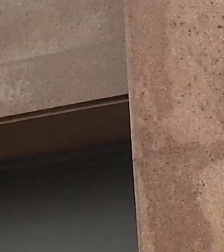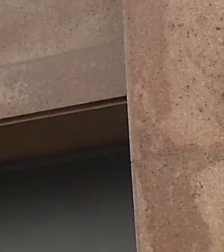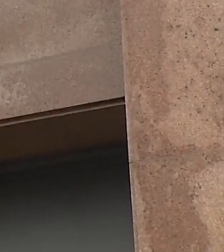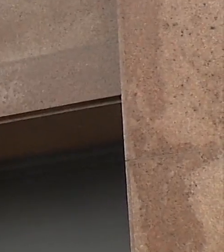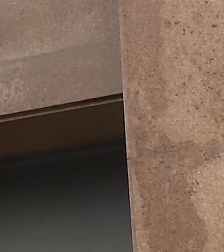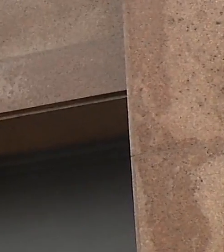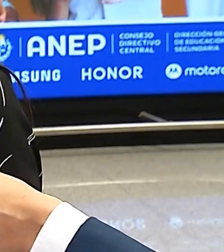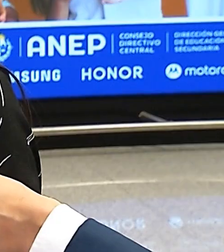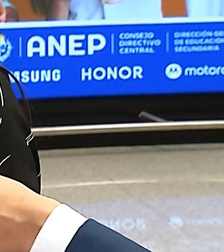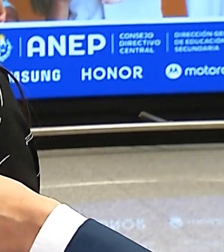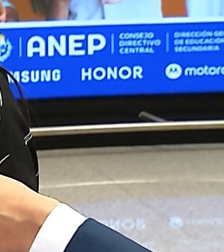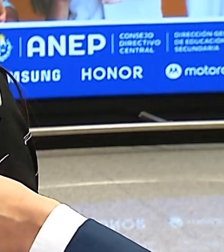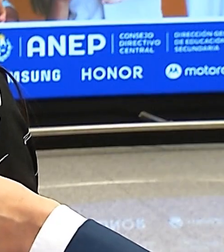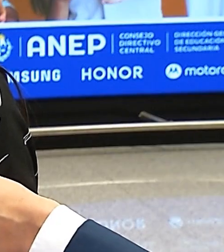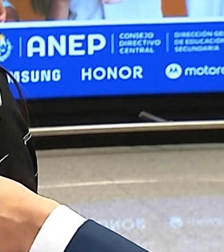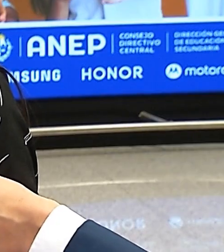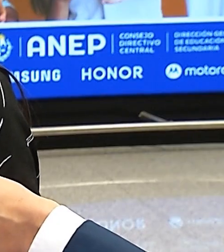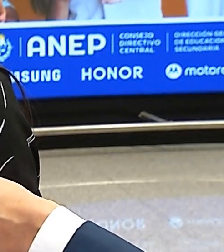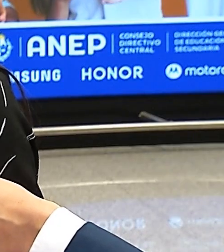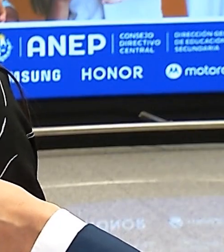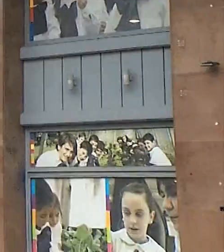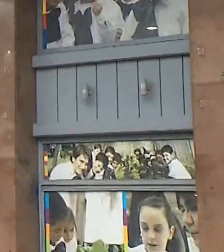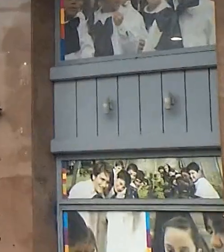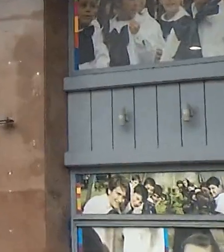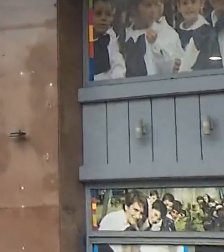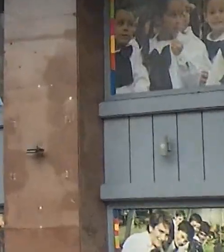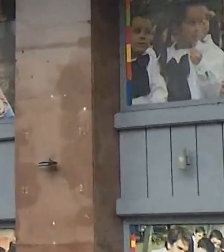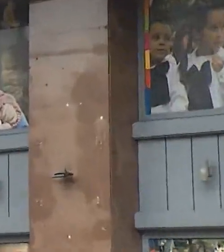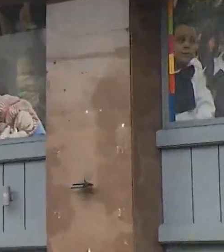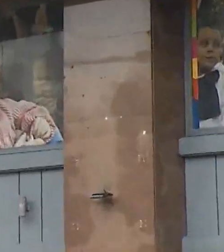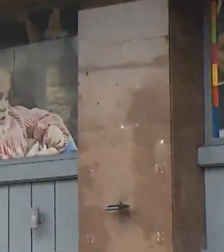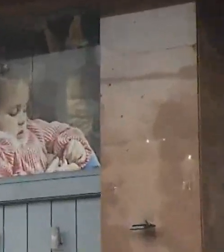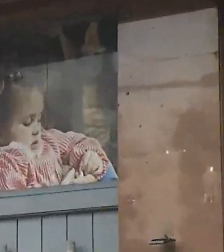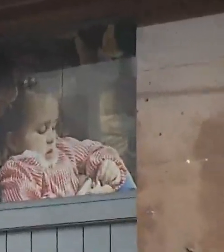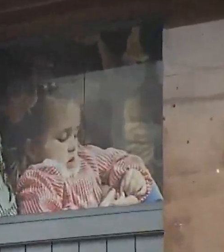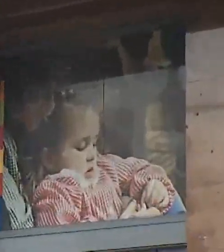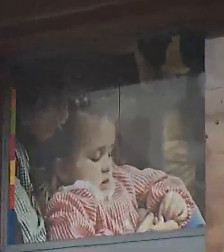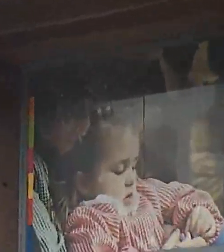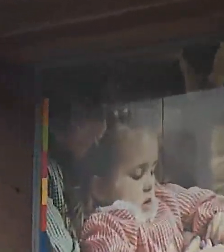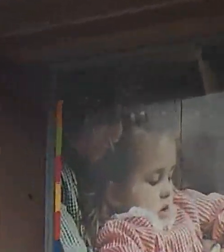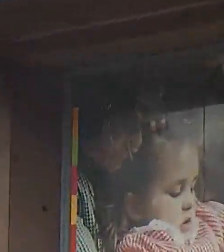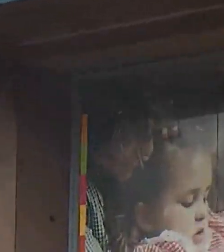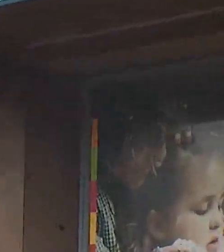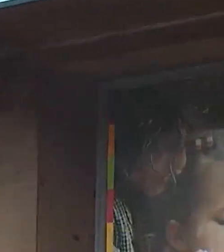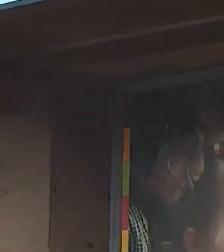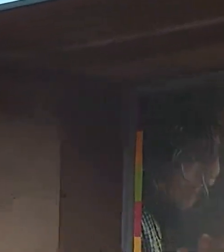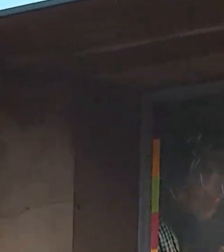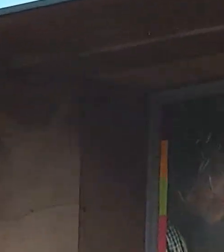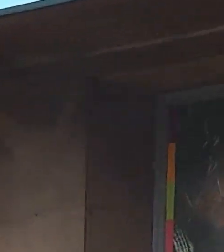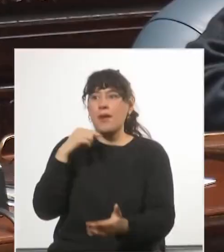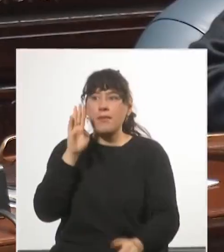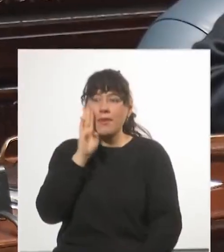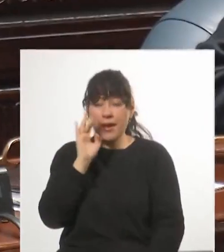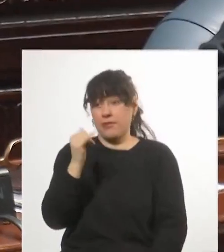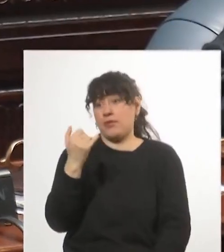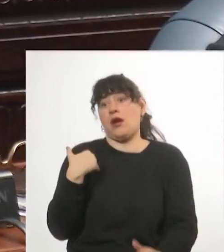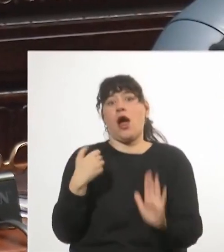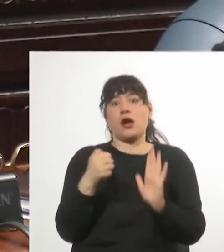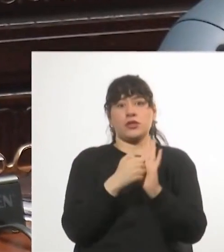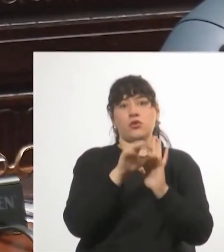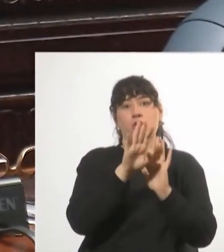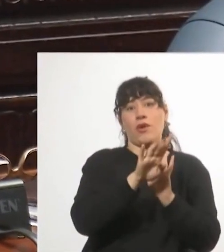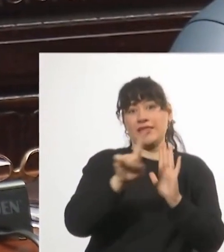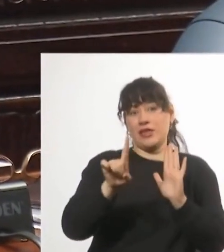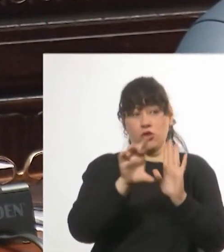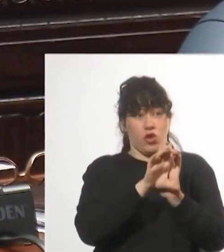Virginia Cáceres, se reunirá con el abogado representante de las familias menonitas denunciadas por no enviar a sus hijos a clases. El legislador de